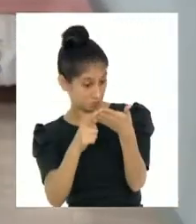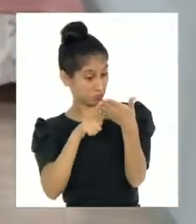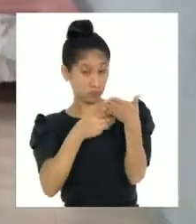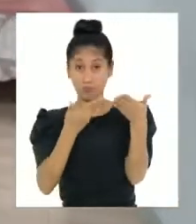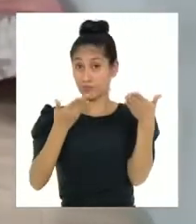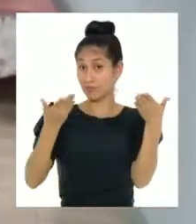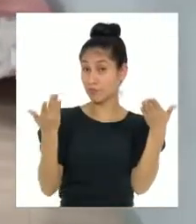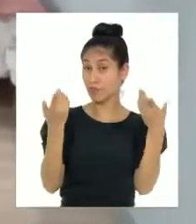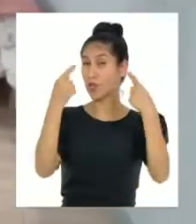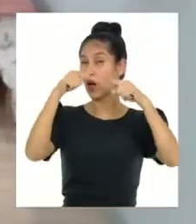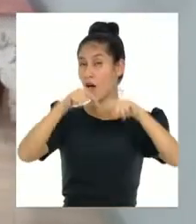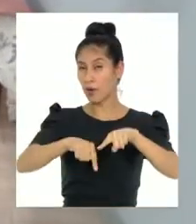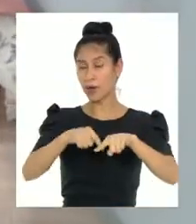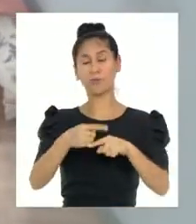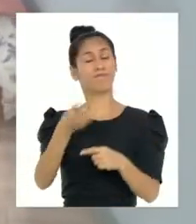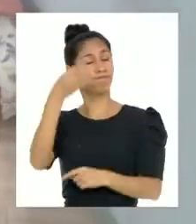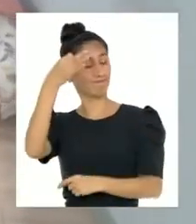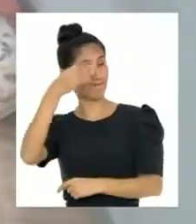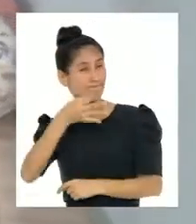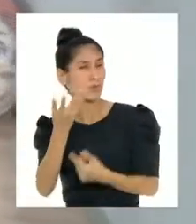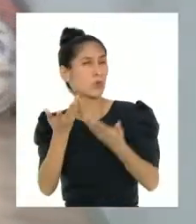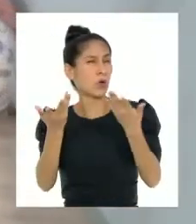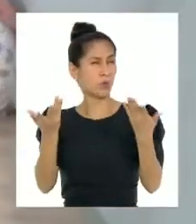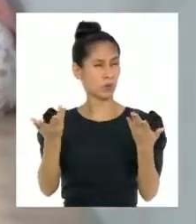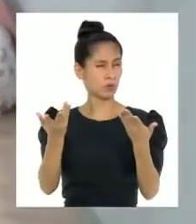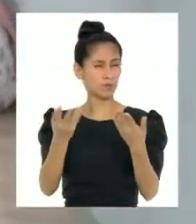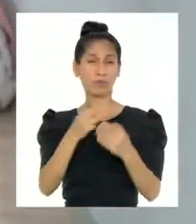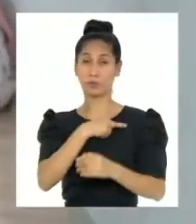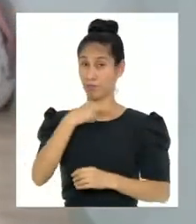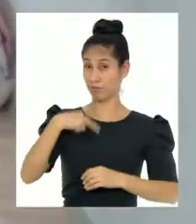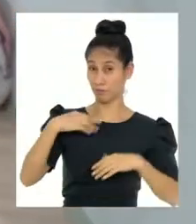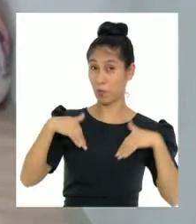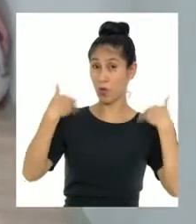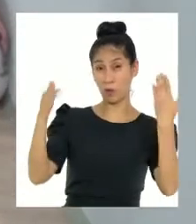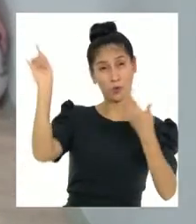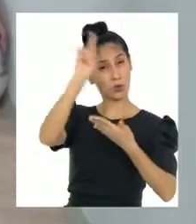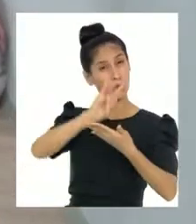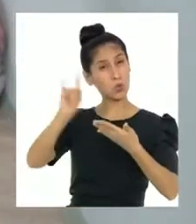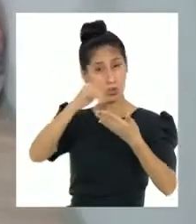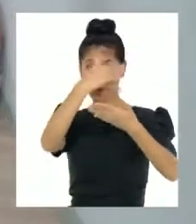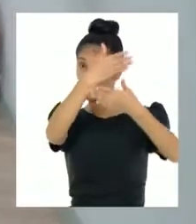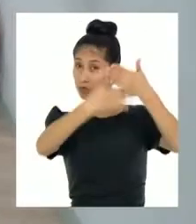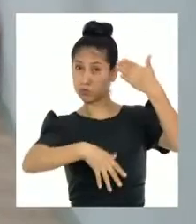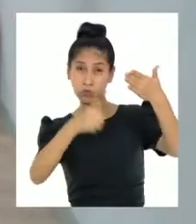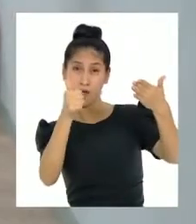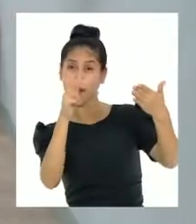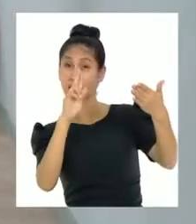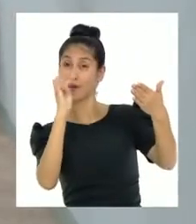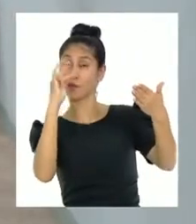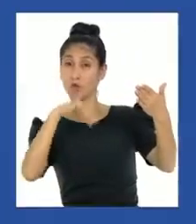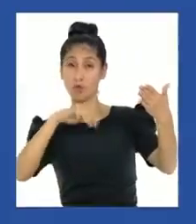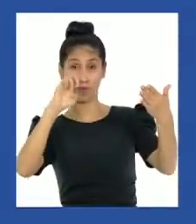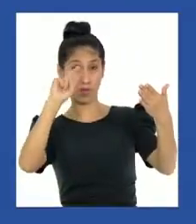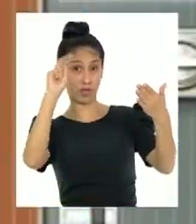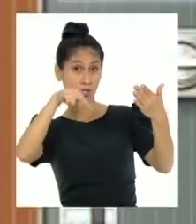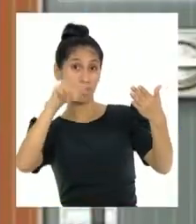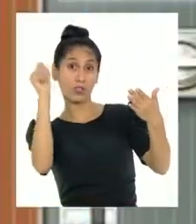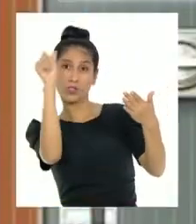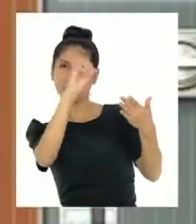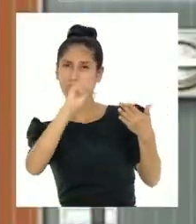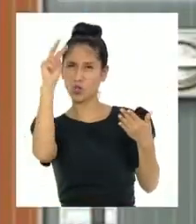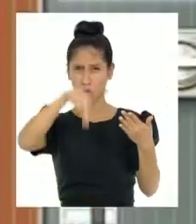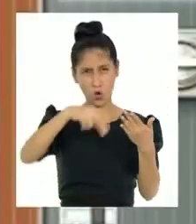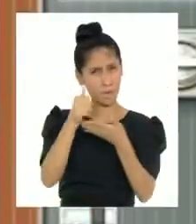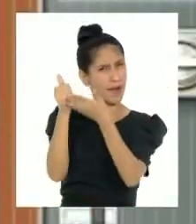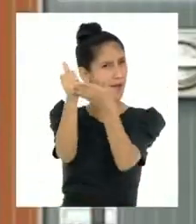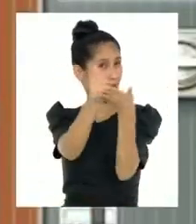Entonces, comprobado. Podemos usar la argumentación como una herramienta para hacer el bien.